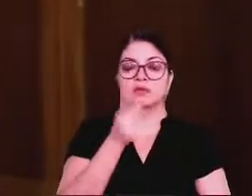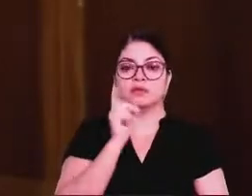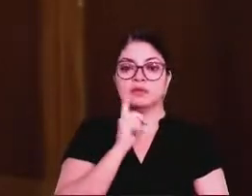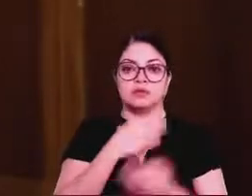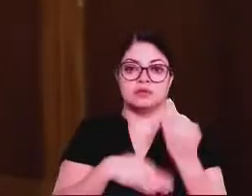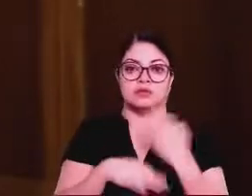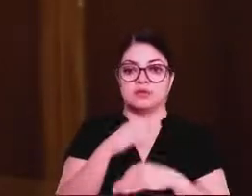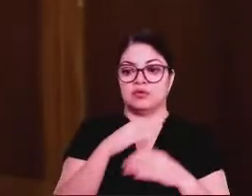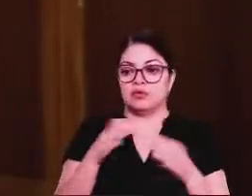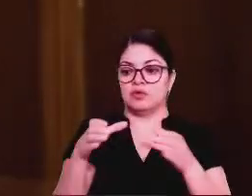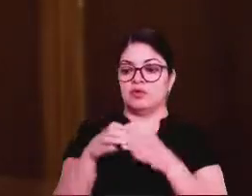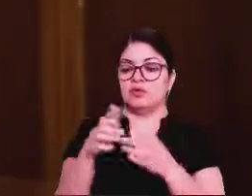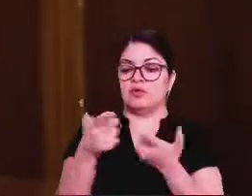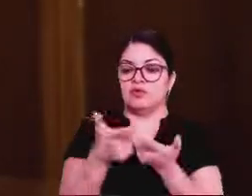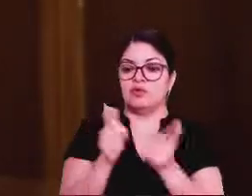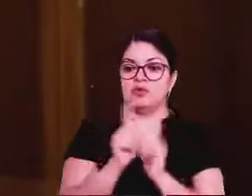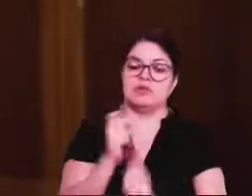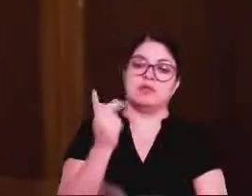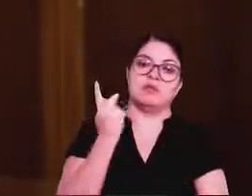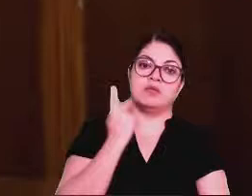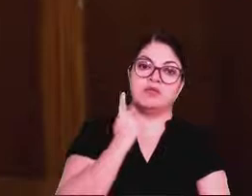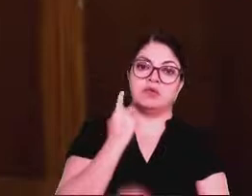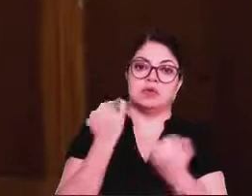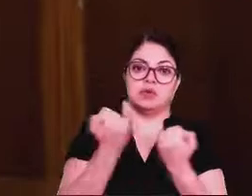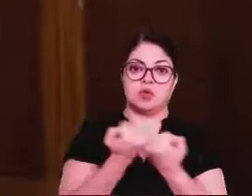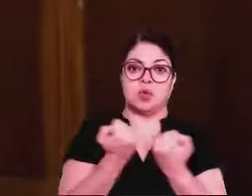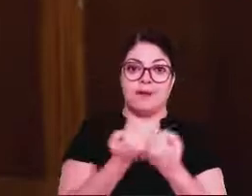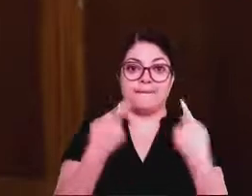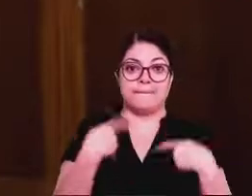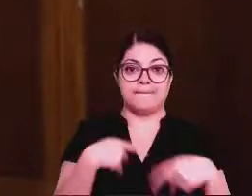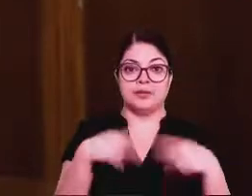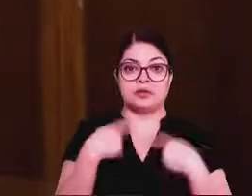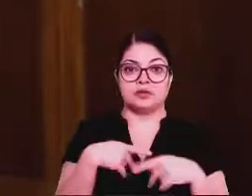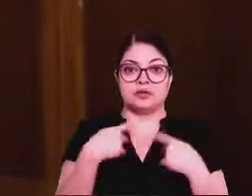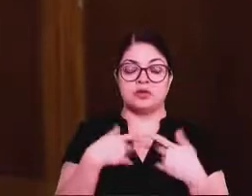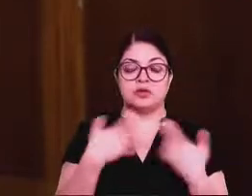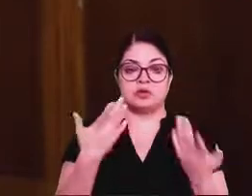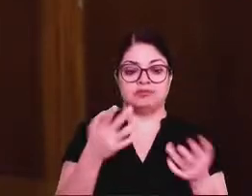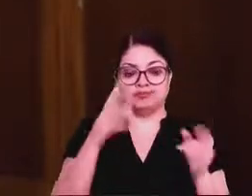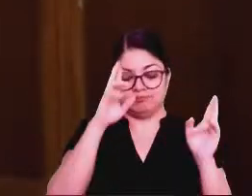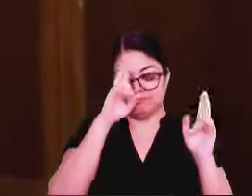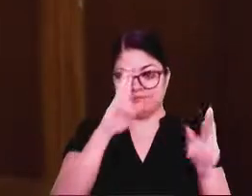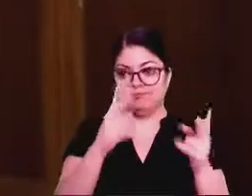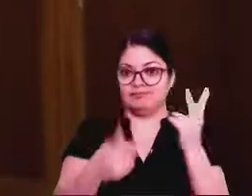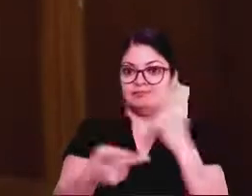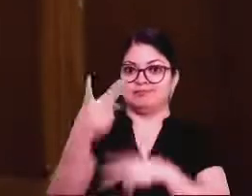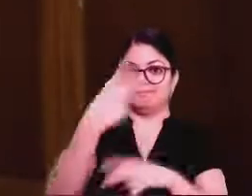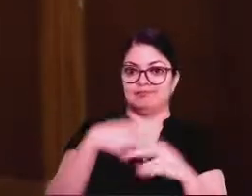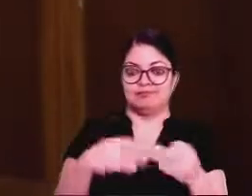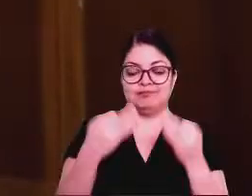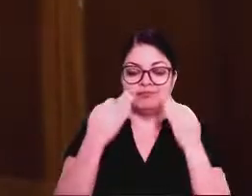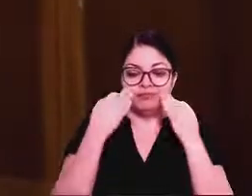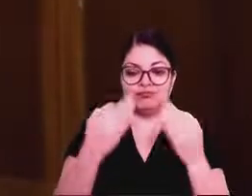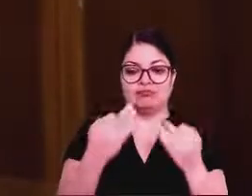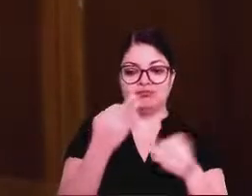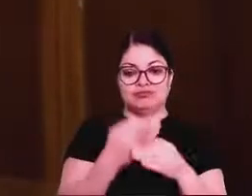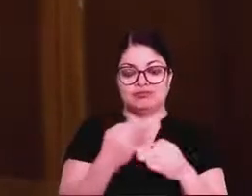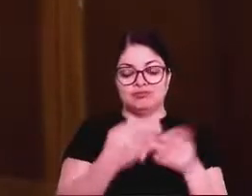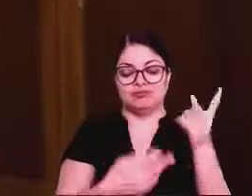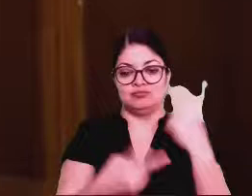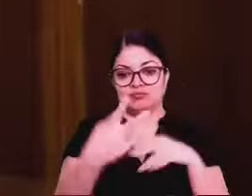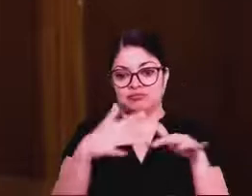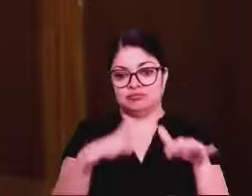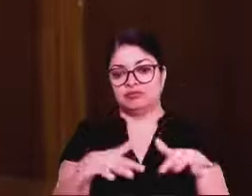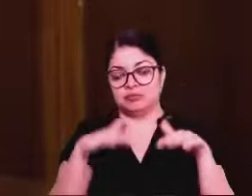todas las bancadas, al público que nos honra con su valiosa asistencia de manera presencial y